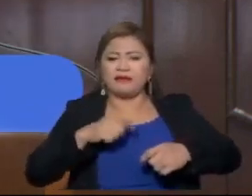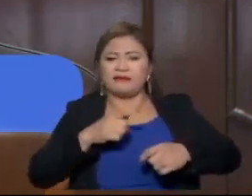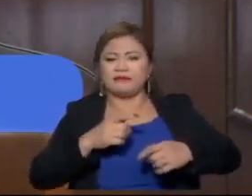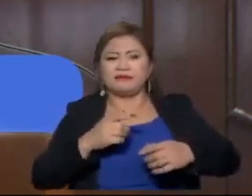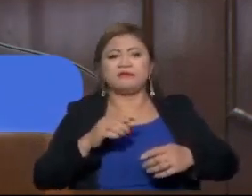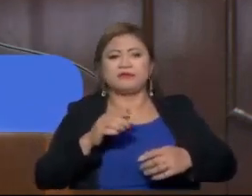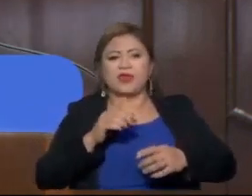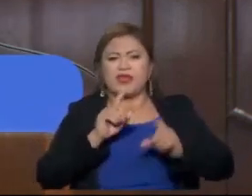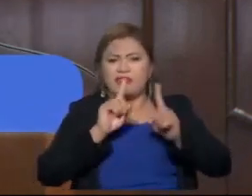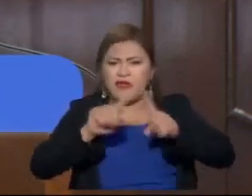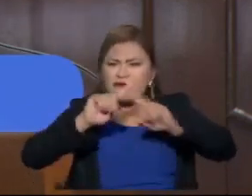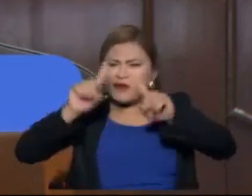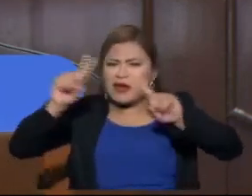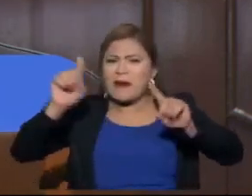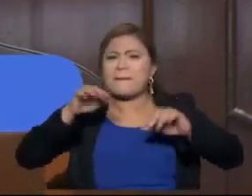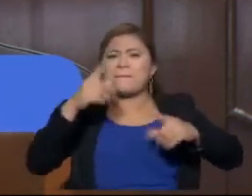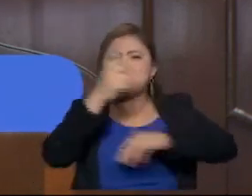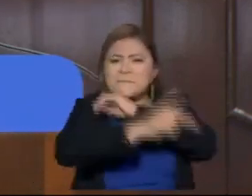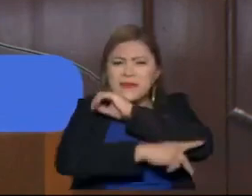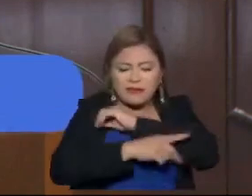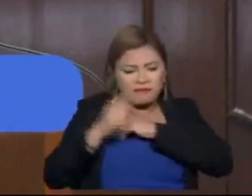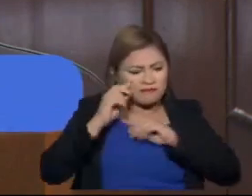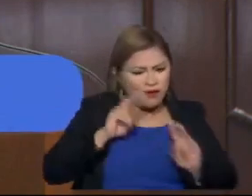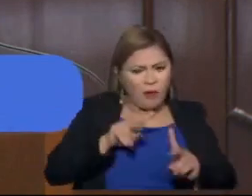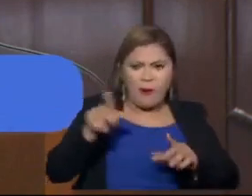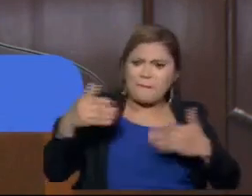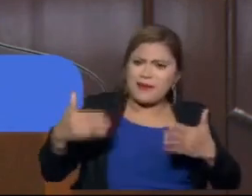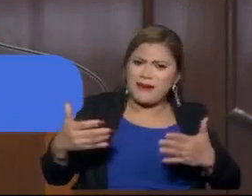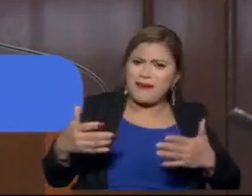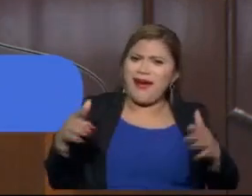lema Conectando al Mundo.